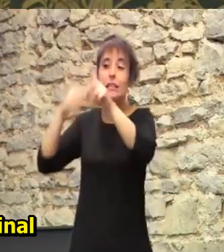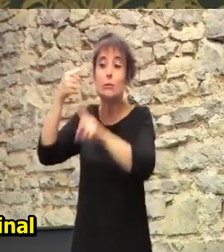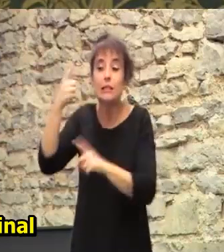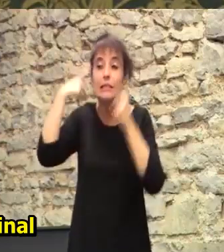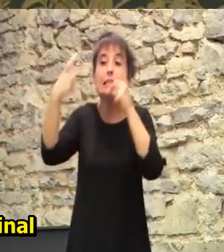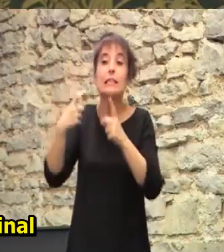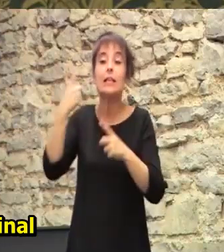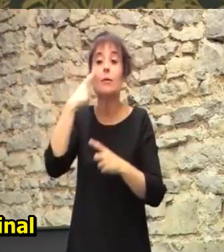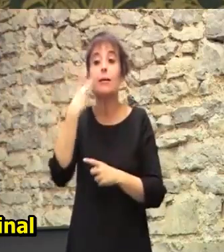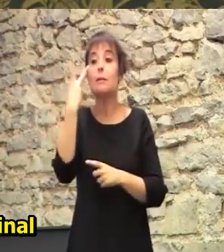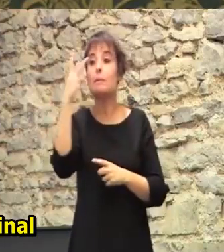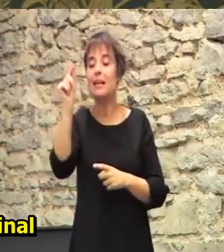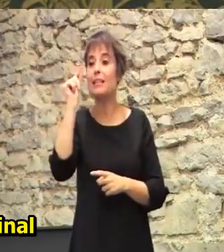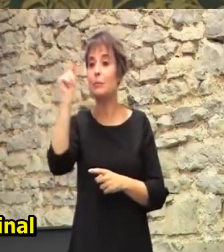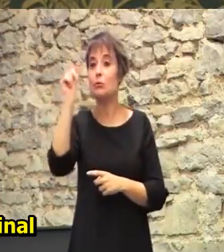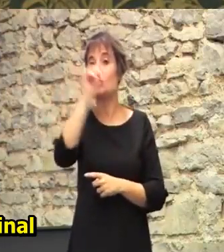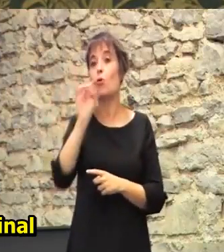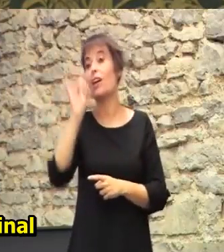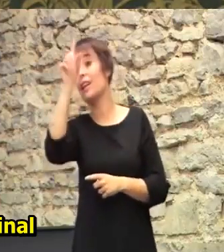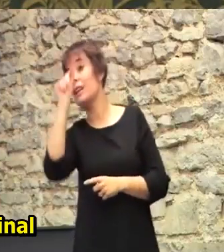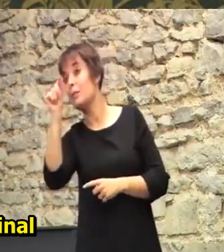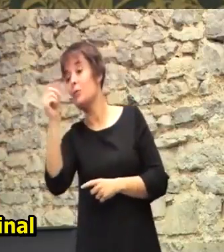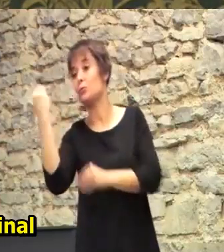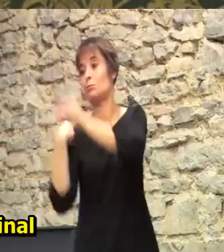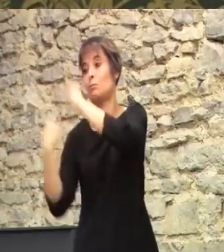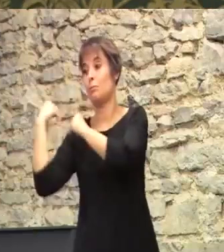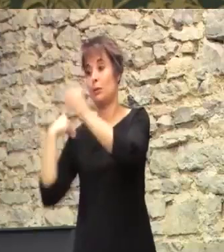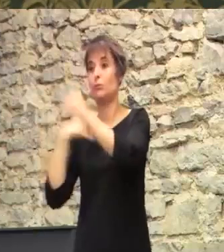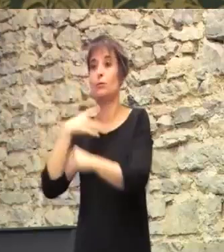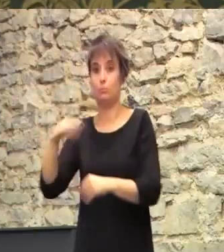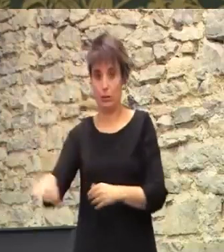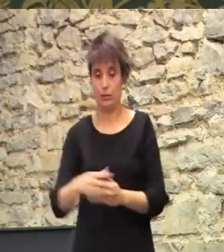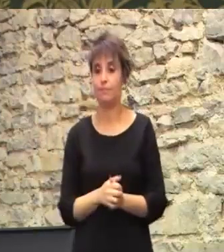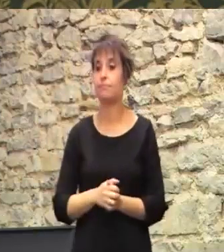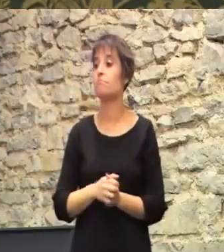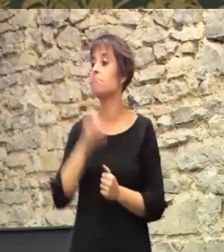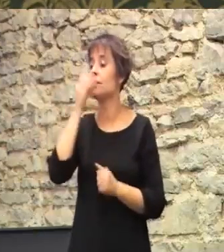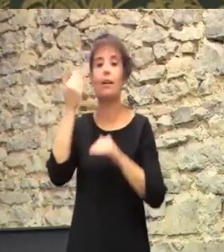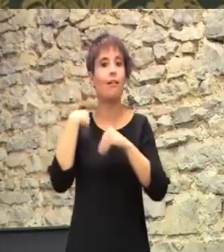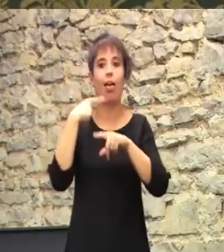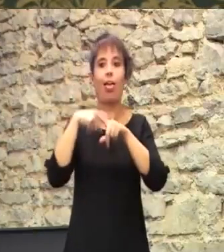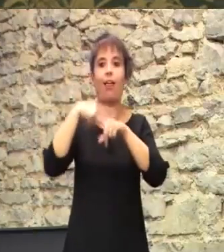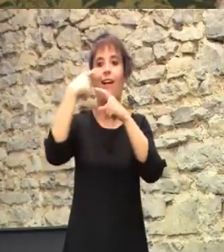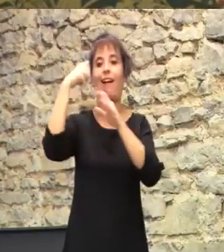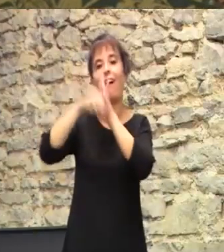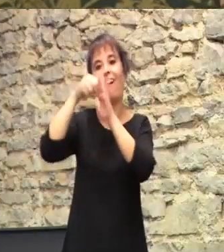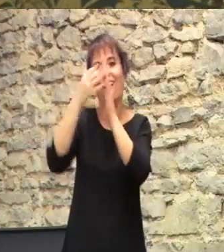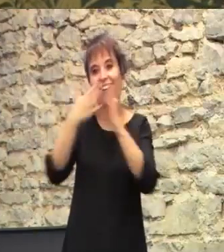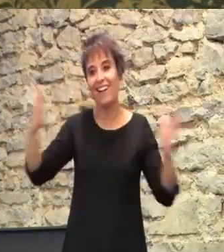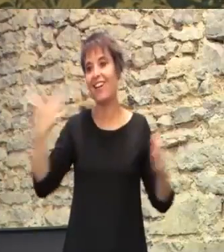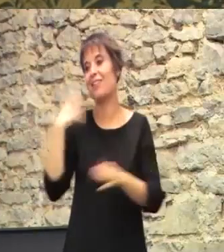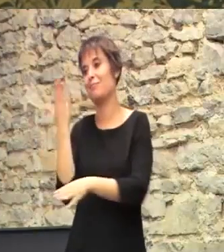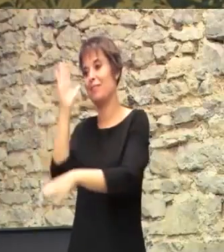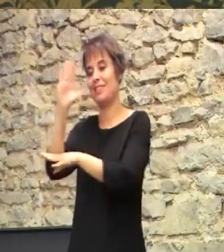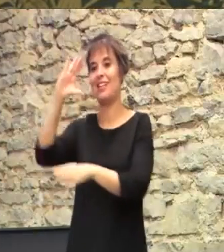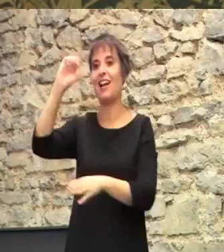minutos un cuarto de hora al final para que hagáis alguna pregunta sin más dilación paso a presentar a clara coria